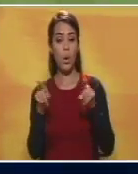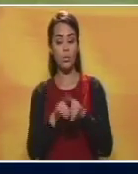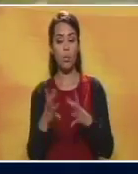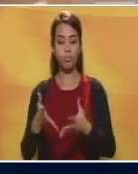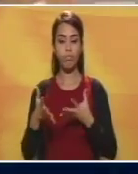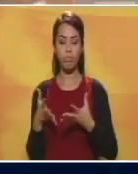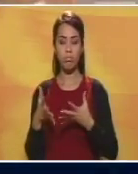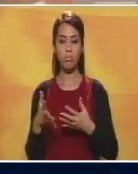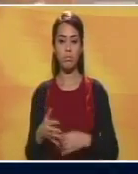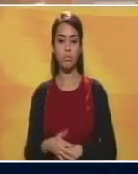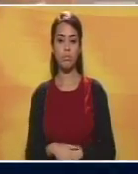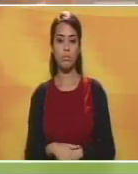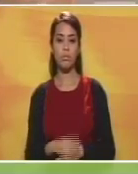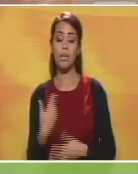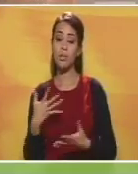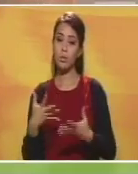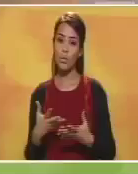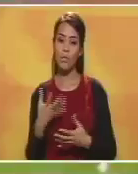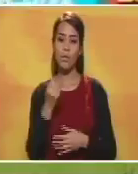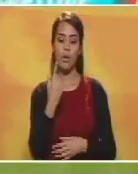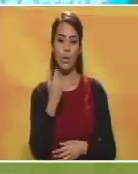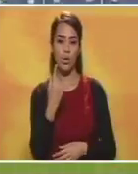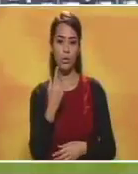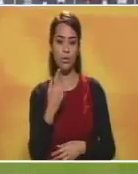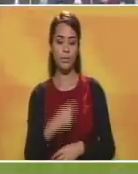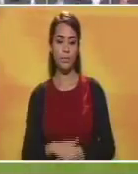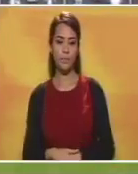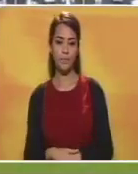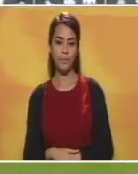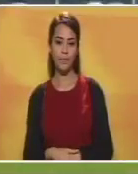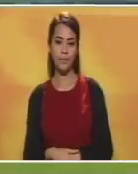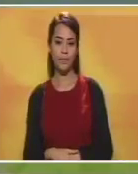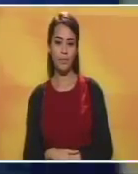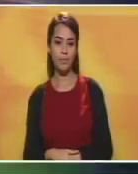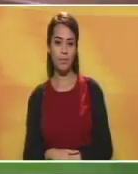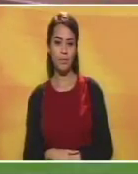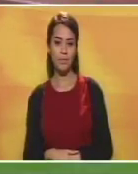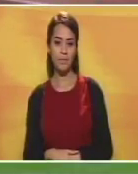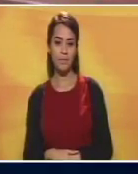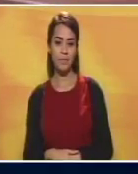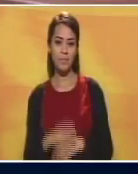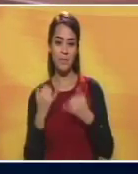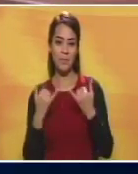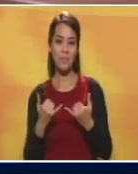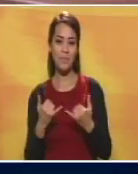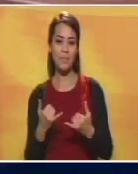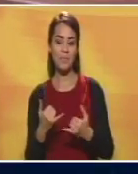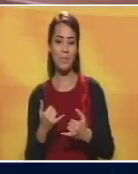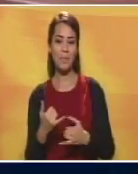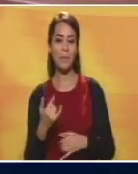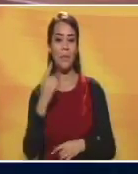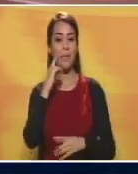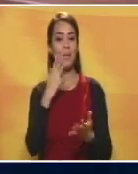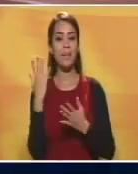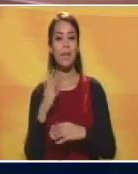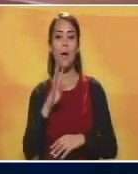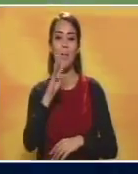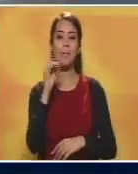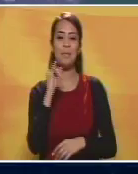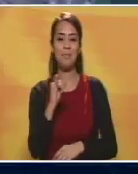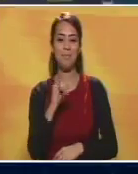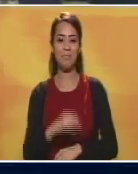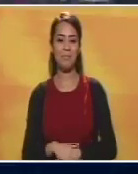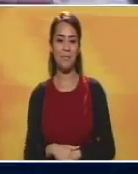victoria consecutiva y su triunfo 11 en lo que va de temporada. Nos vamos a Kansas City, cuarto capítulo,